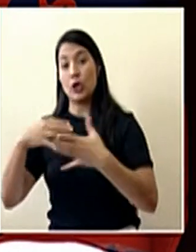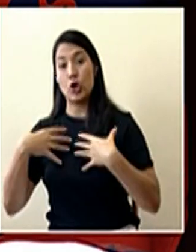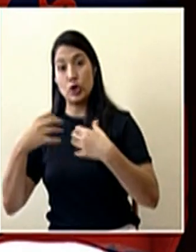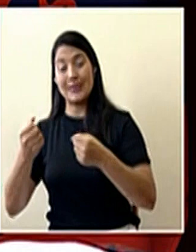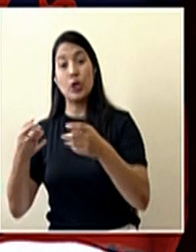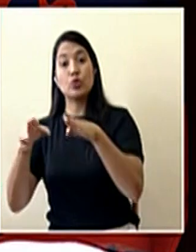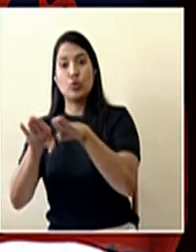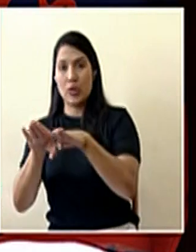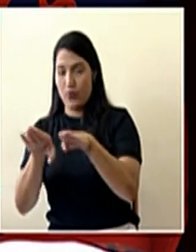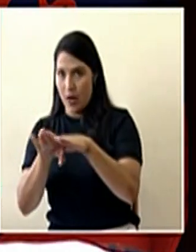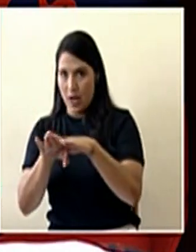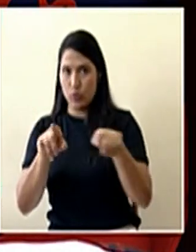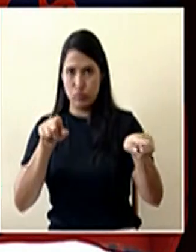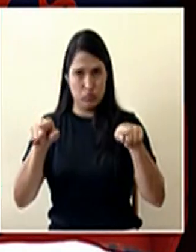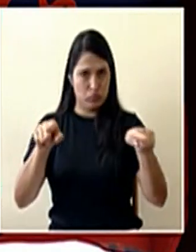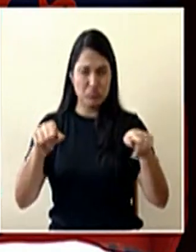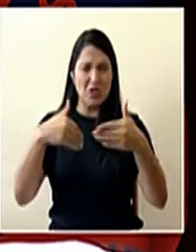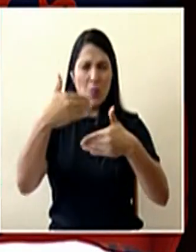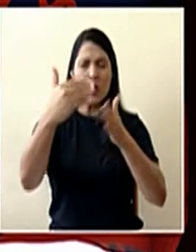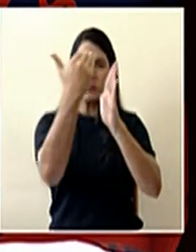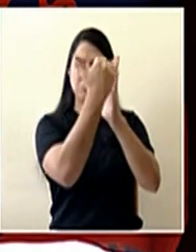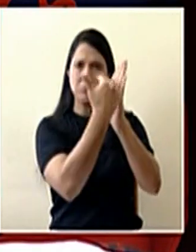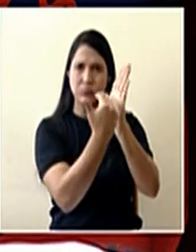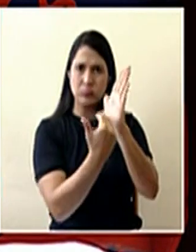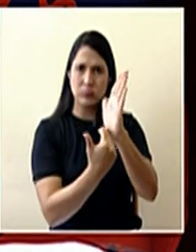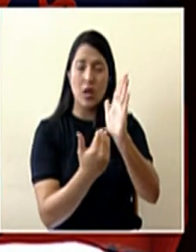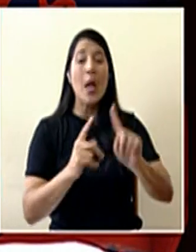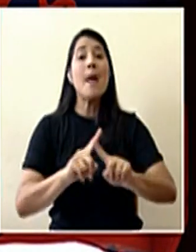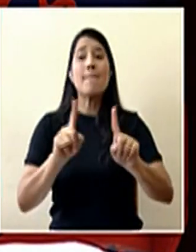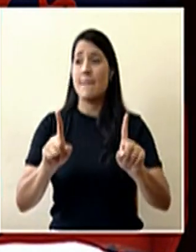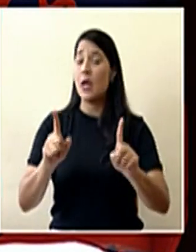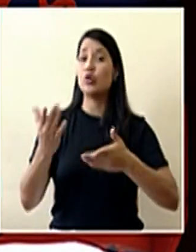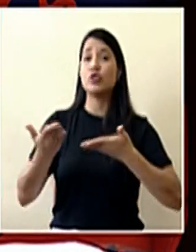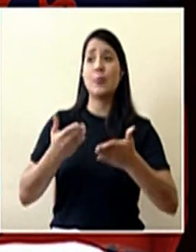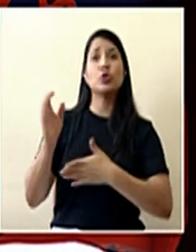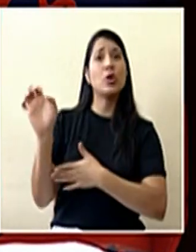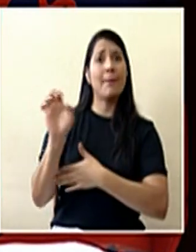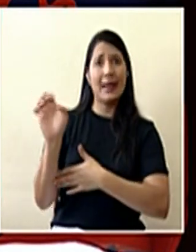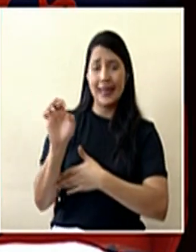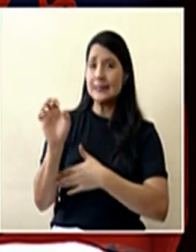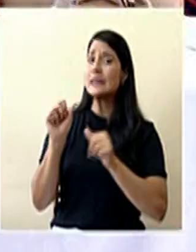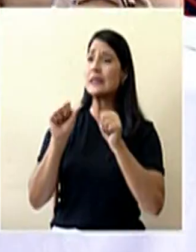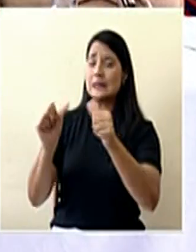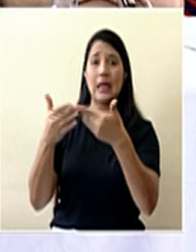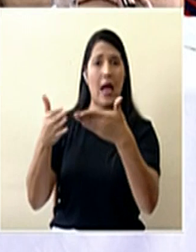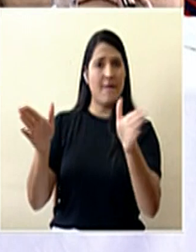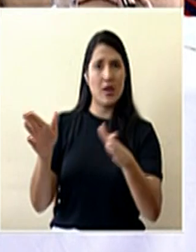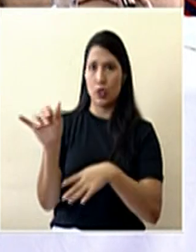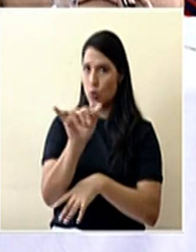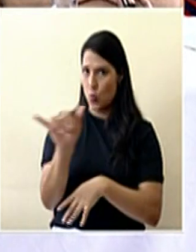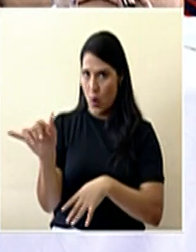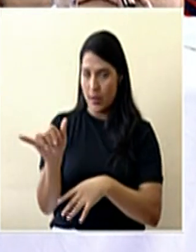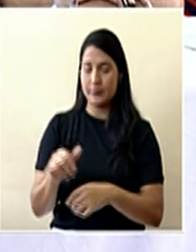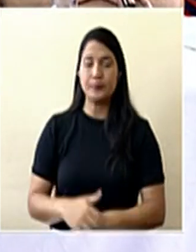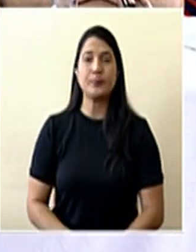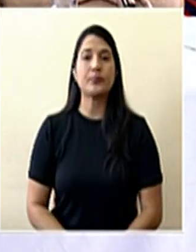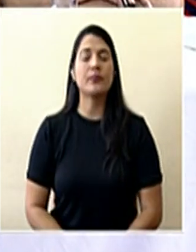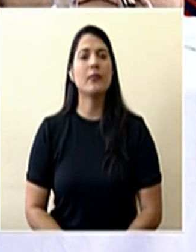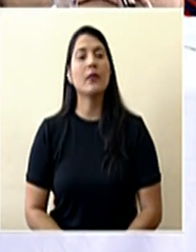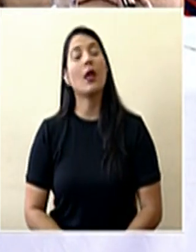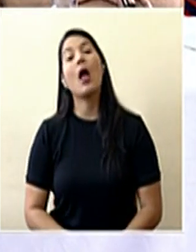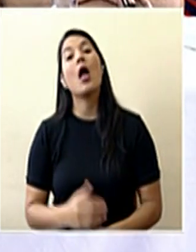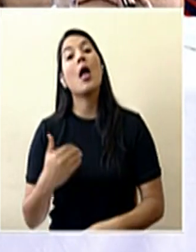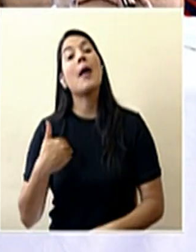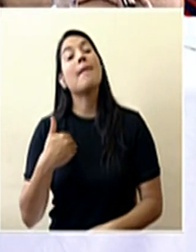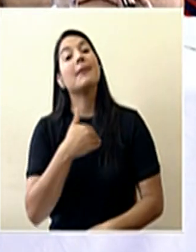los servicios de urgencias abiertos con la atención diferenciada de pacientes respiratorios. Ministro Salas, ¿deben las personas con